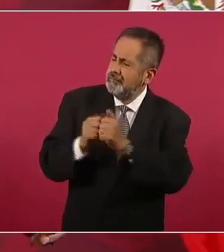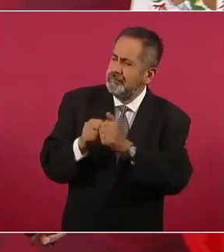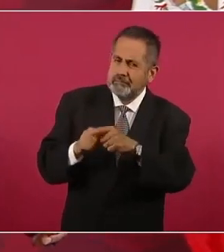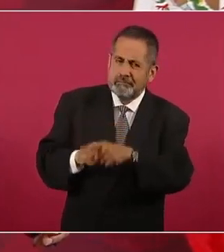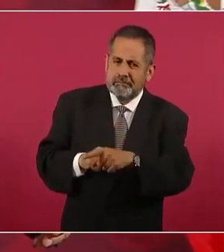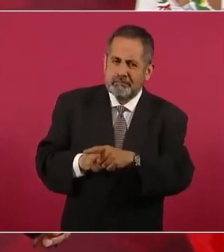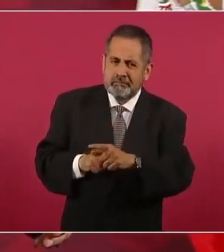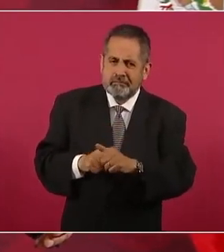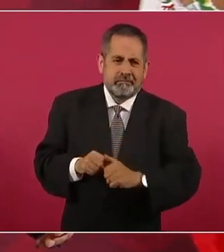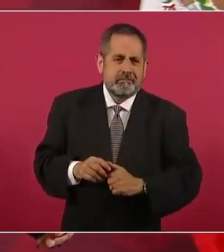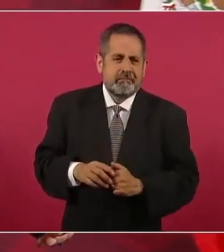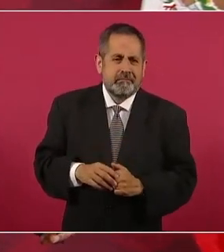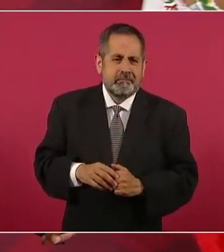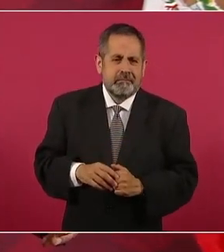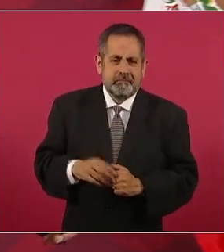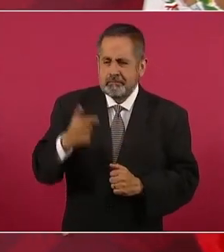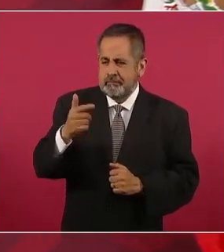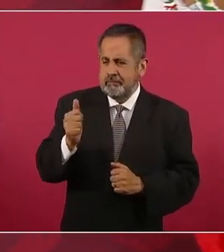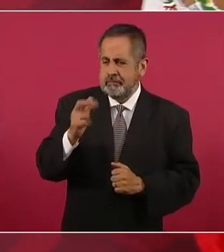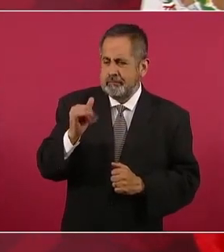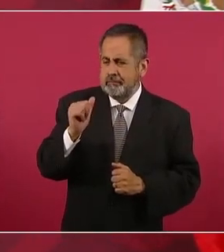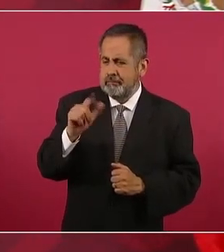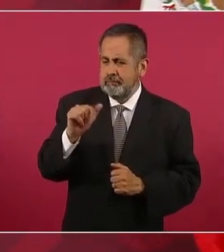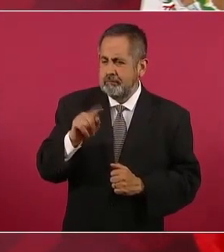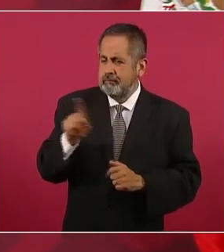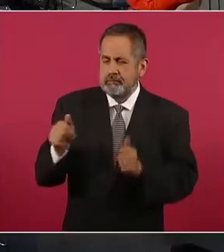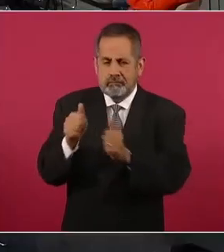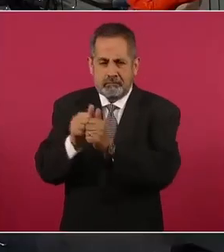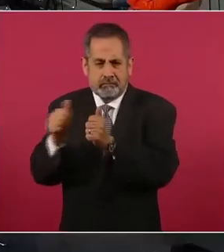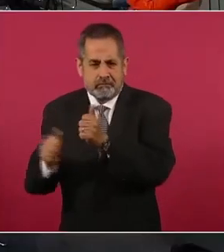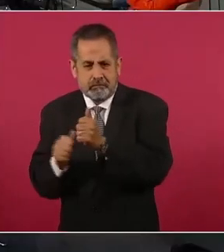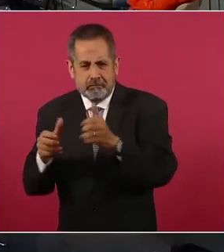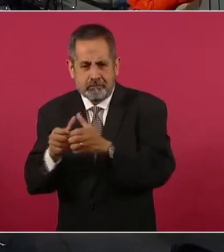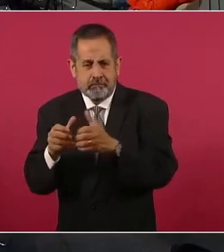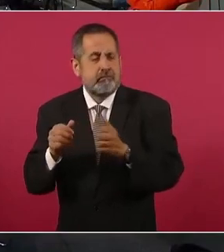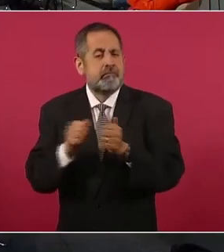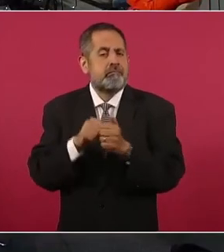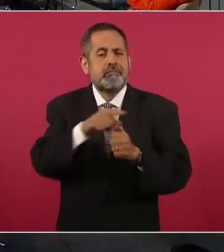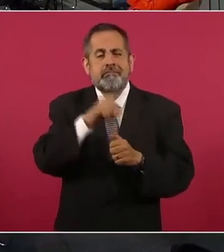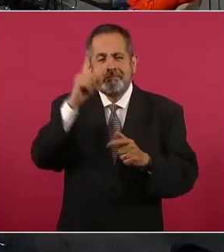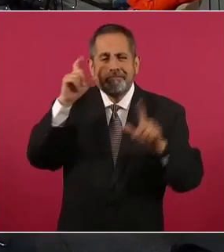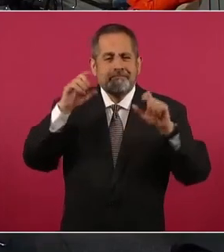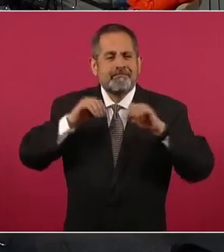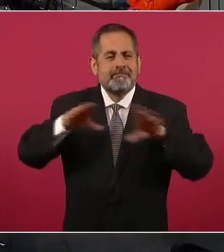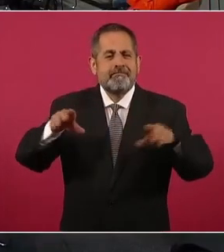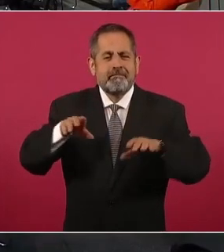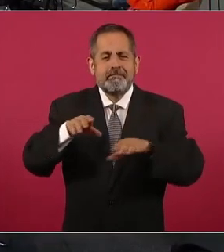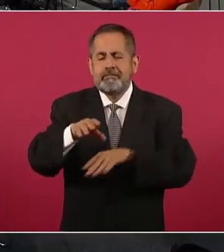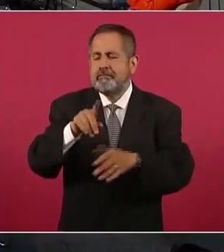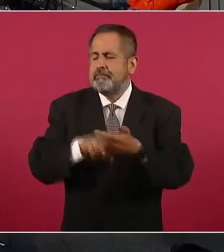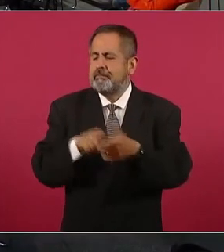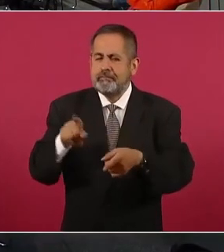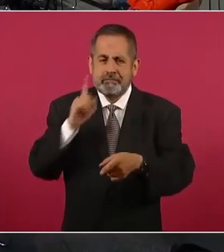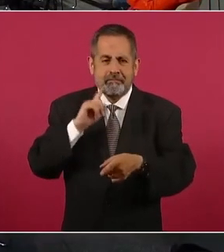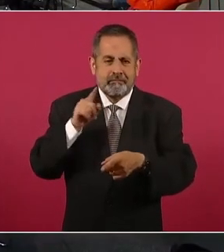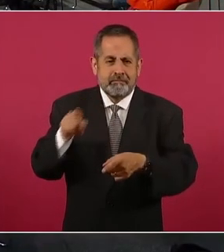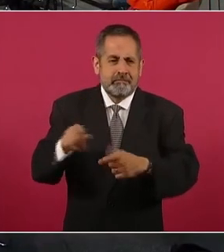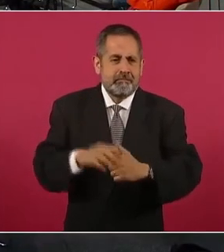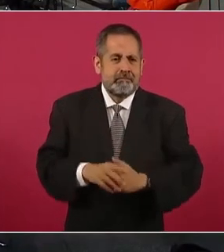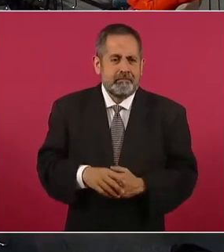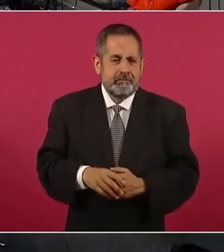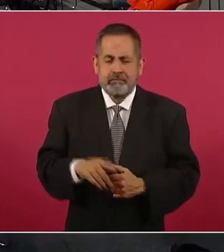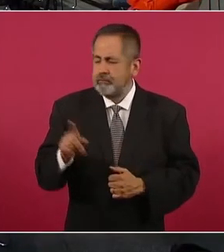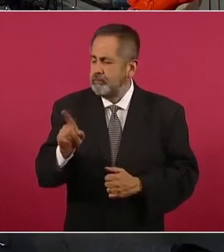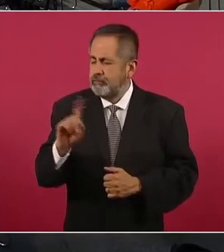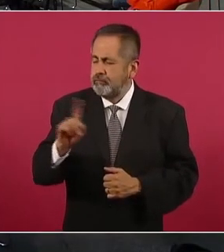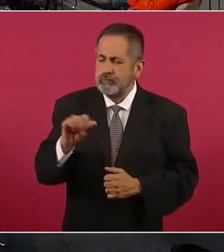el lugarteniente de García Luna. De García Luna, pero es el que estaba en la imagen cuando. Cuando el caso de esta Florence Cassés. No,